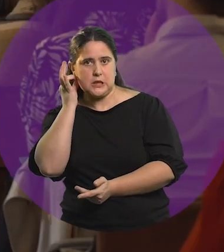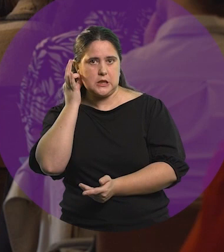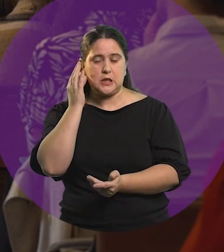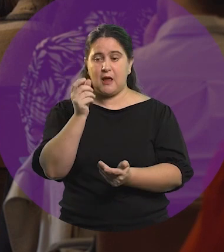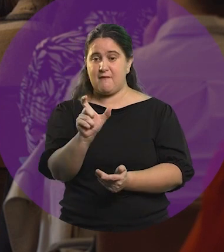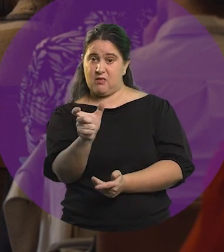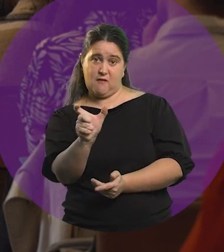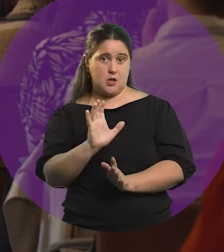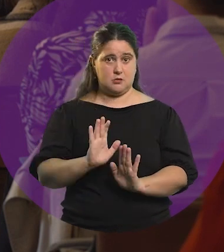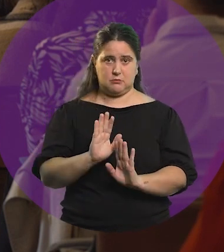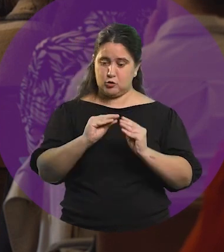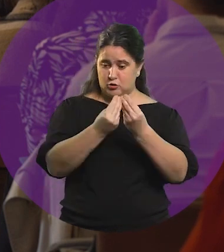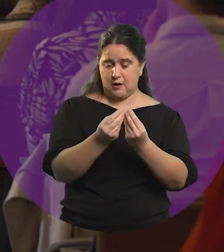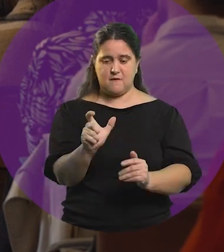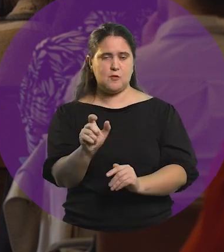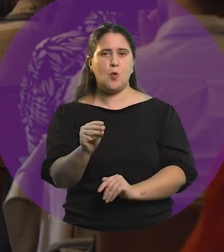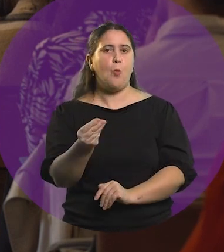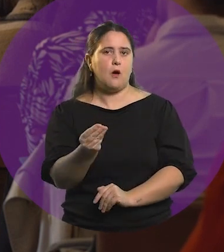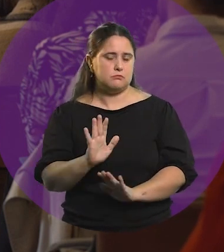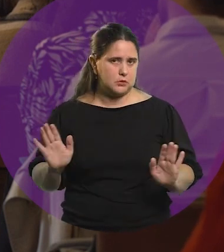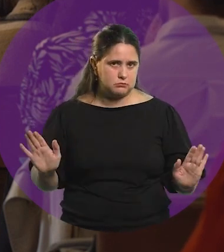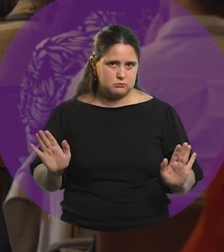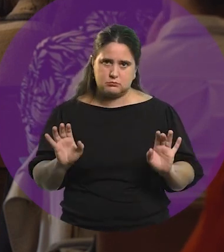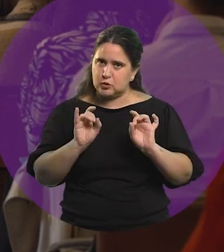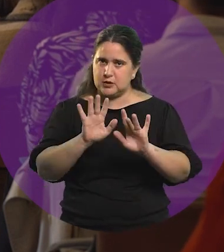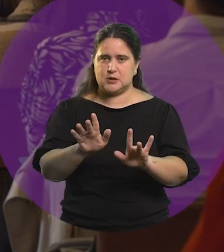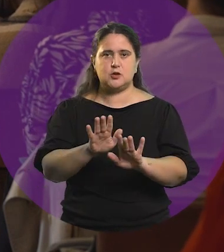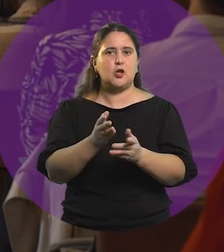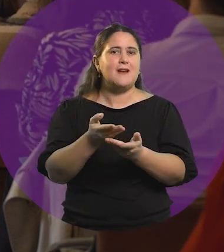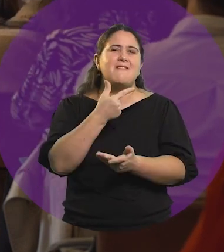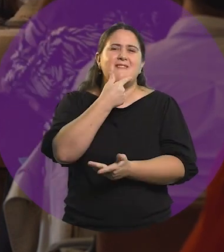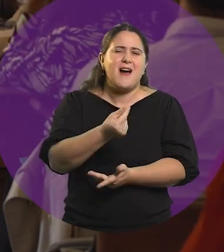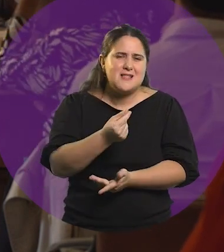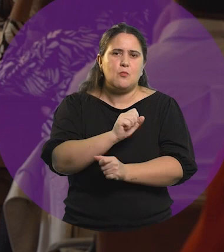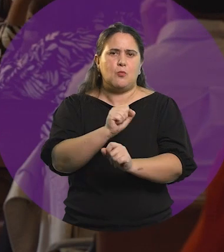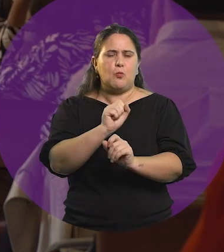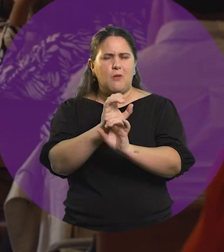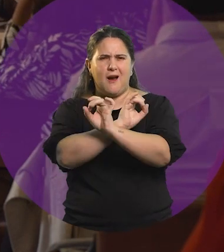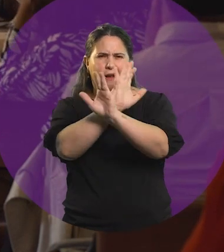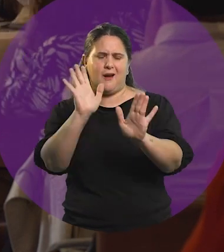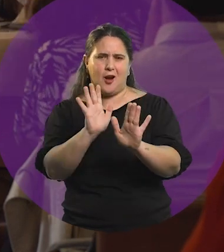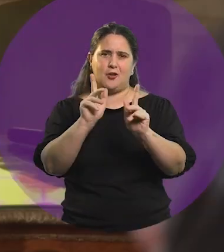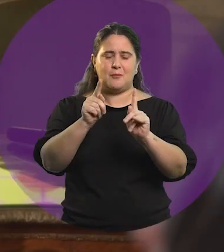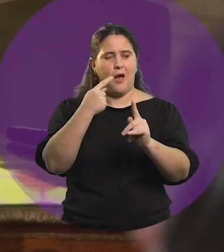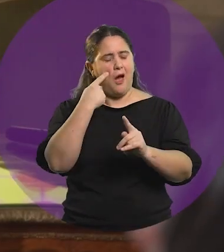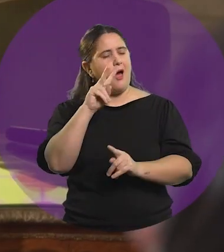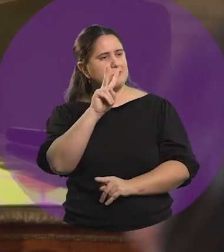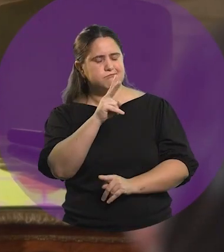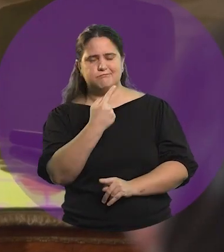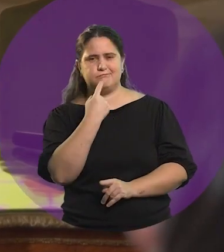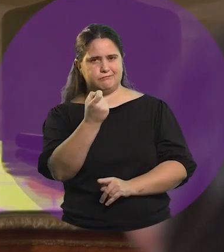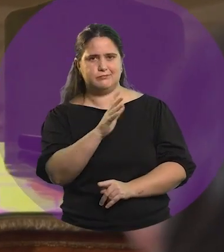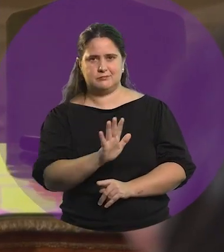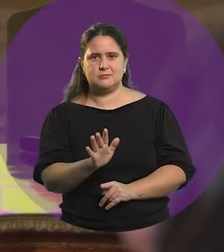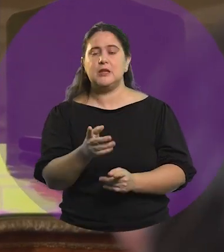y calcula la diferencia sobre el total, ¿sí? Es un indicador simple, o sea, fácilmente interpretable también. Y